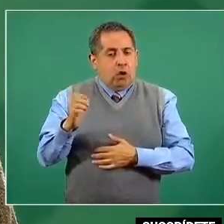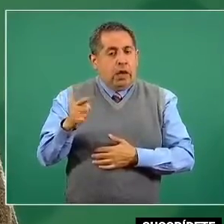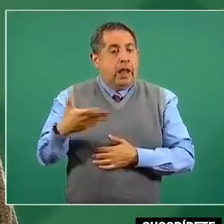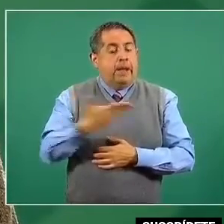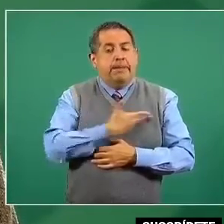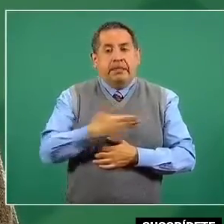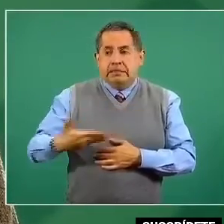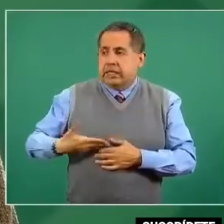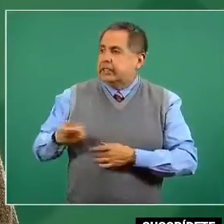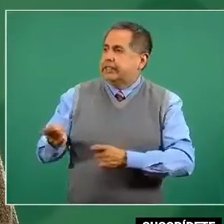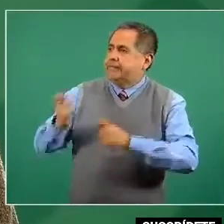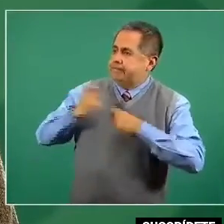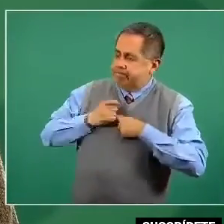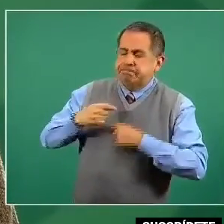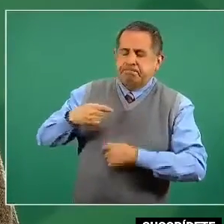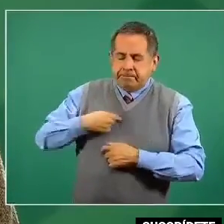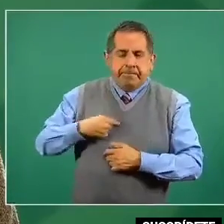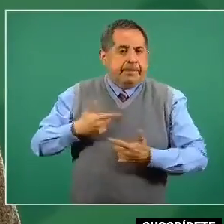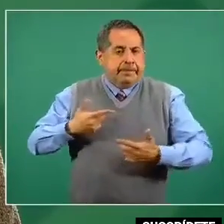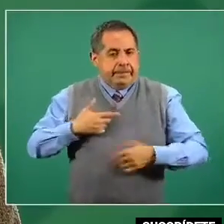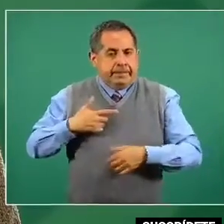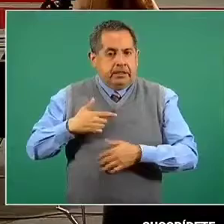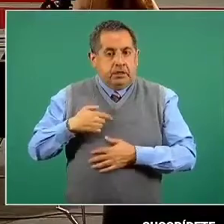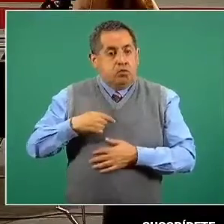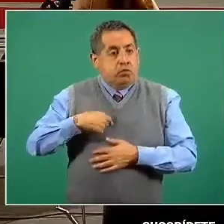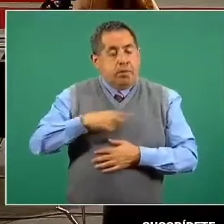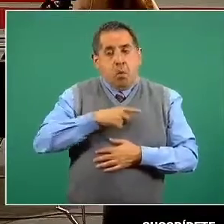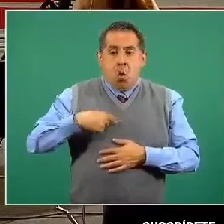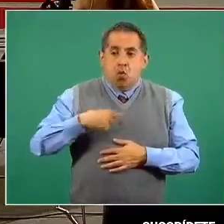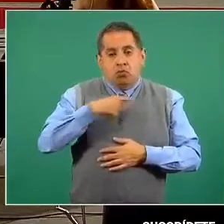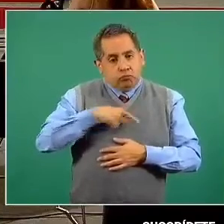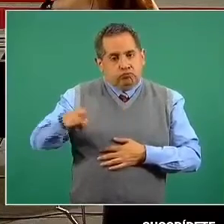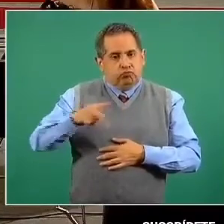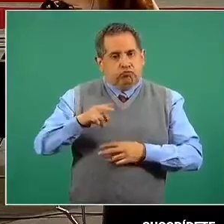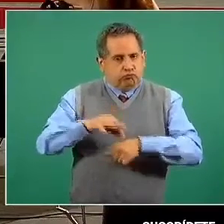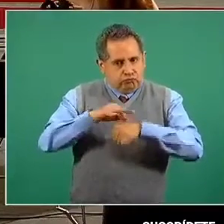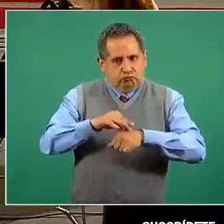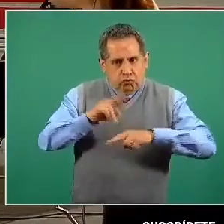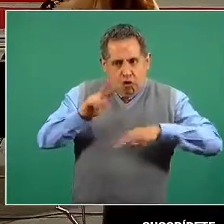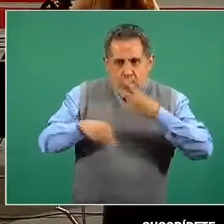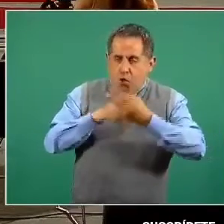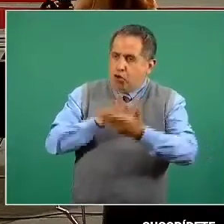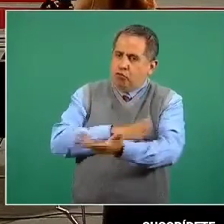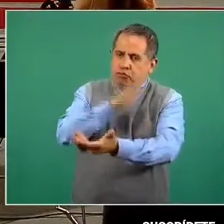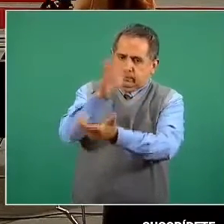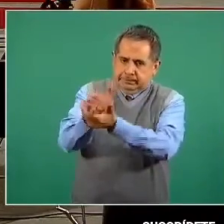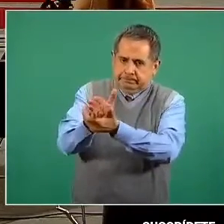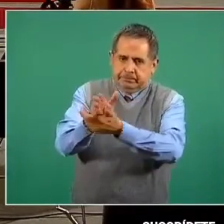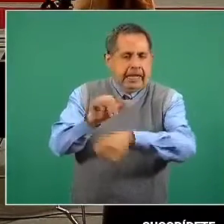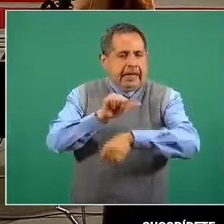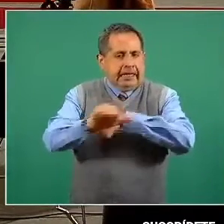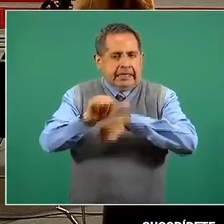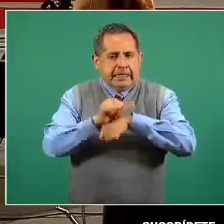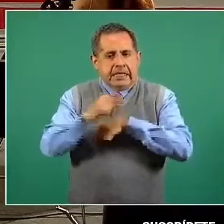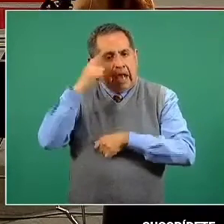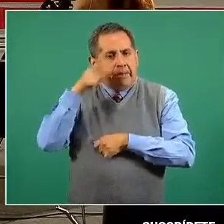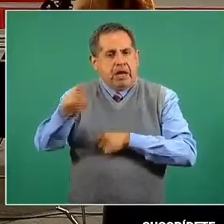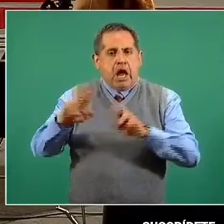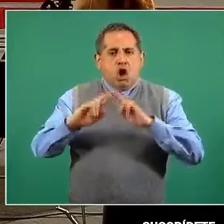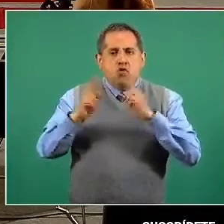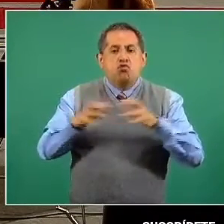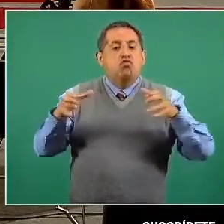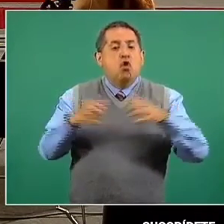presidente nos encomendó asistir físicamente a Argentina para una reunión con el